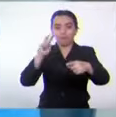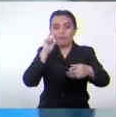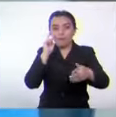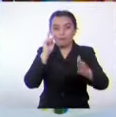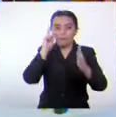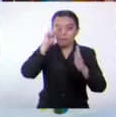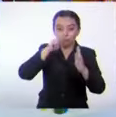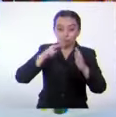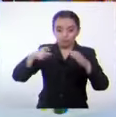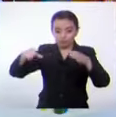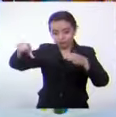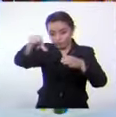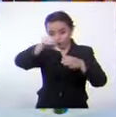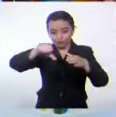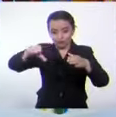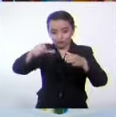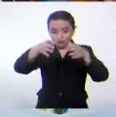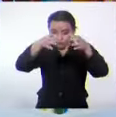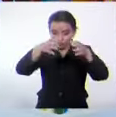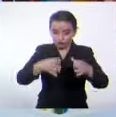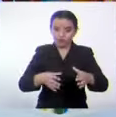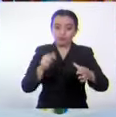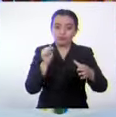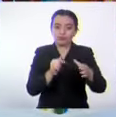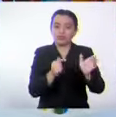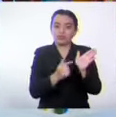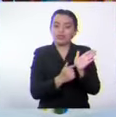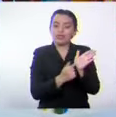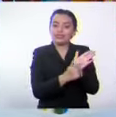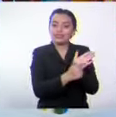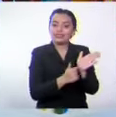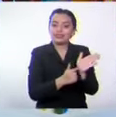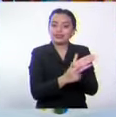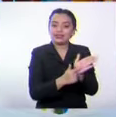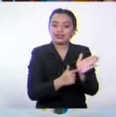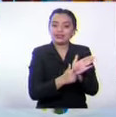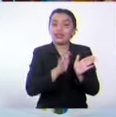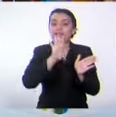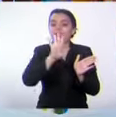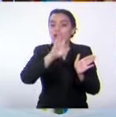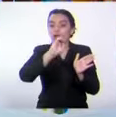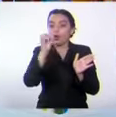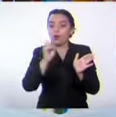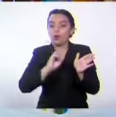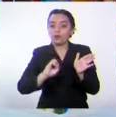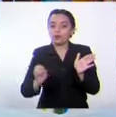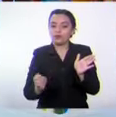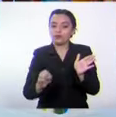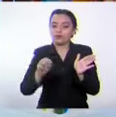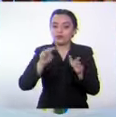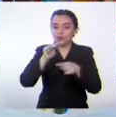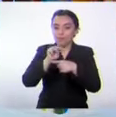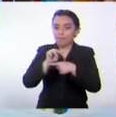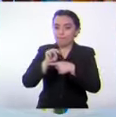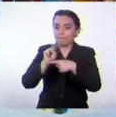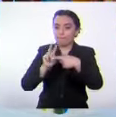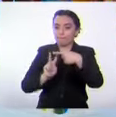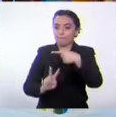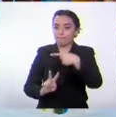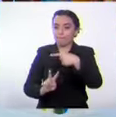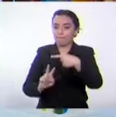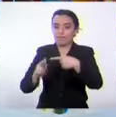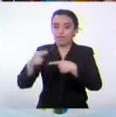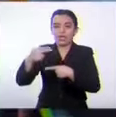lejía. Este dice que trae una concentración al 5% masa sobre volumen de hipoclorito